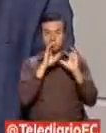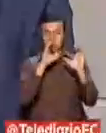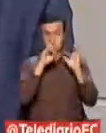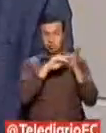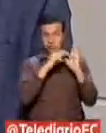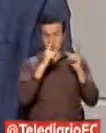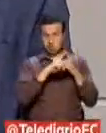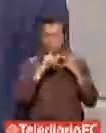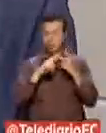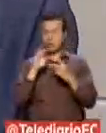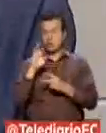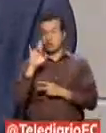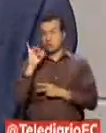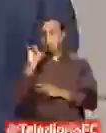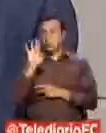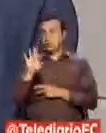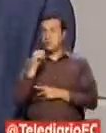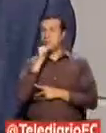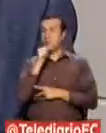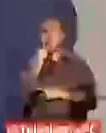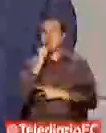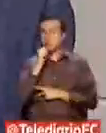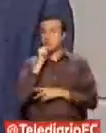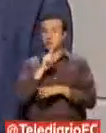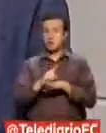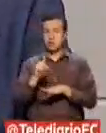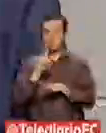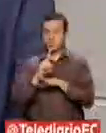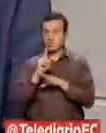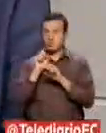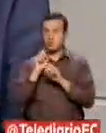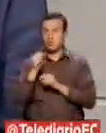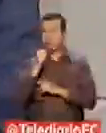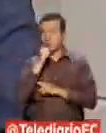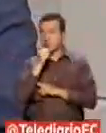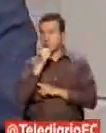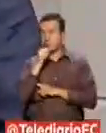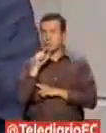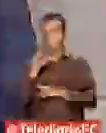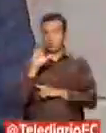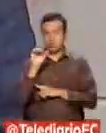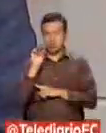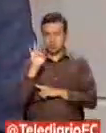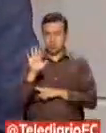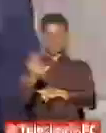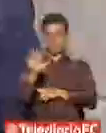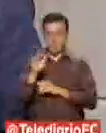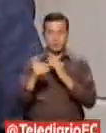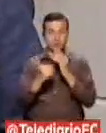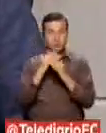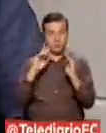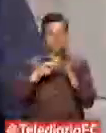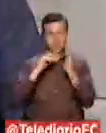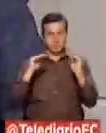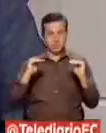comunicación digital, y Cristian Espinosa, periodista, director de coberturadigital.com, máster en nuevas tecnologías.